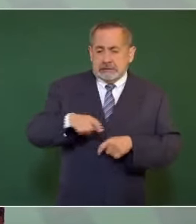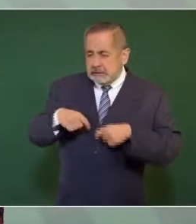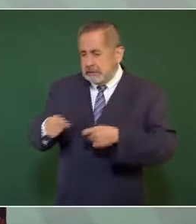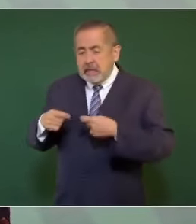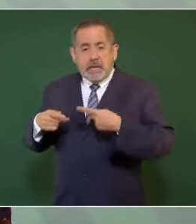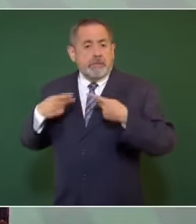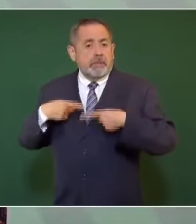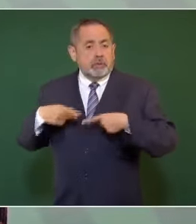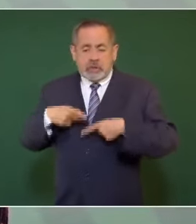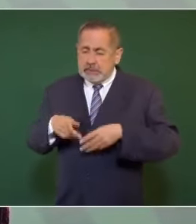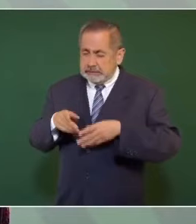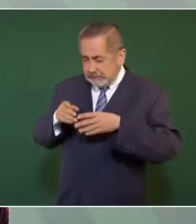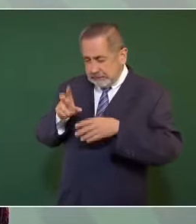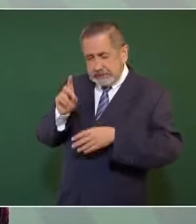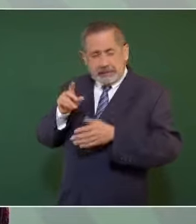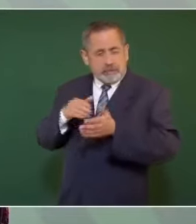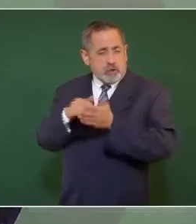personas.